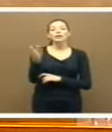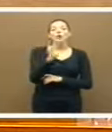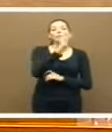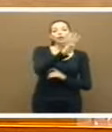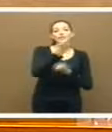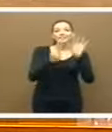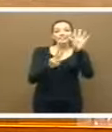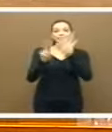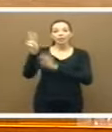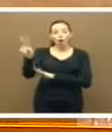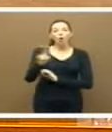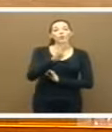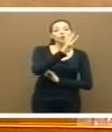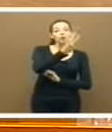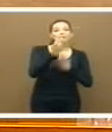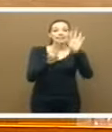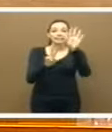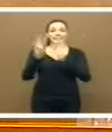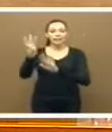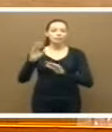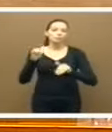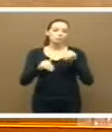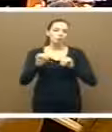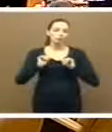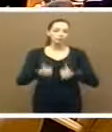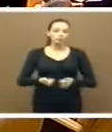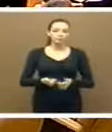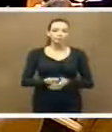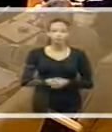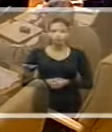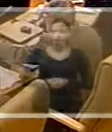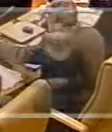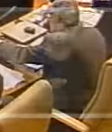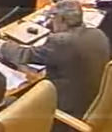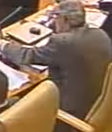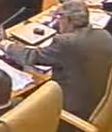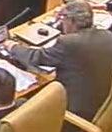y 473. Entramos en votación.